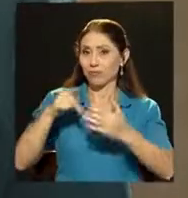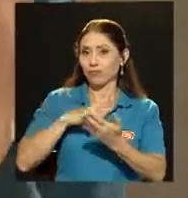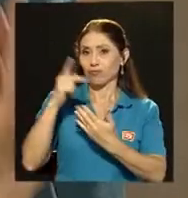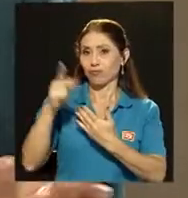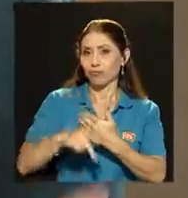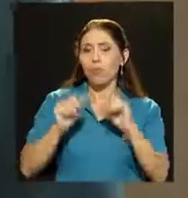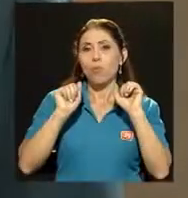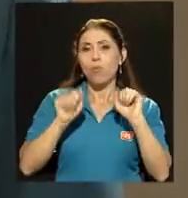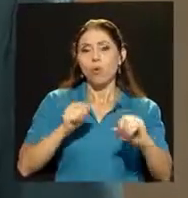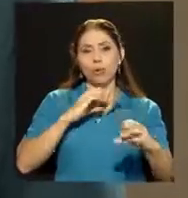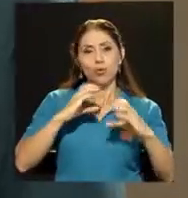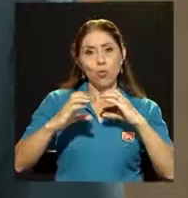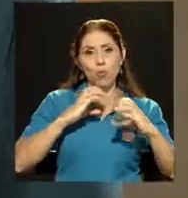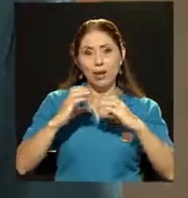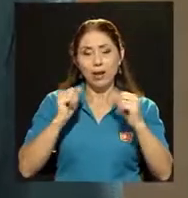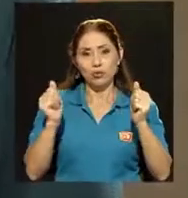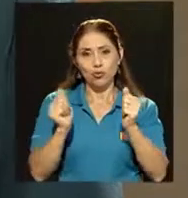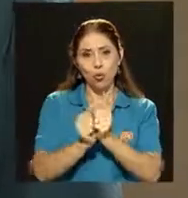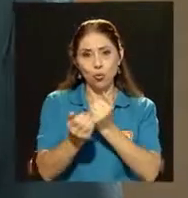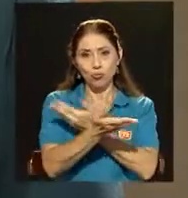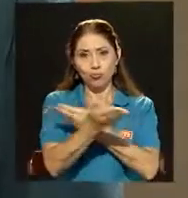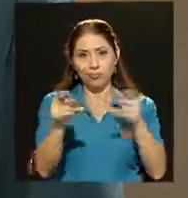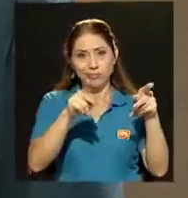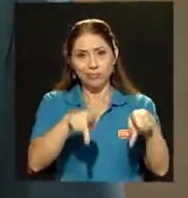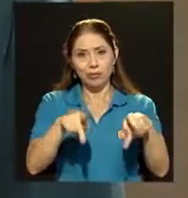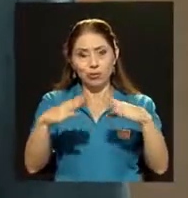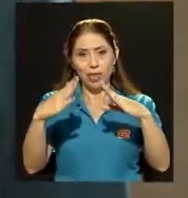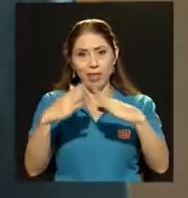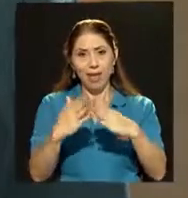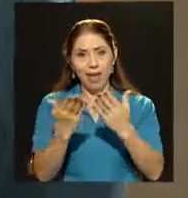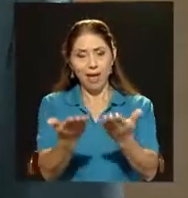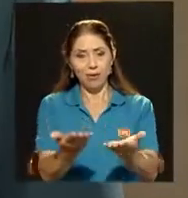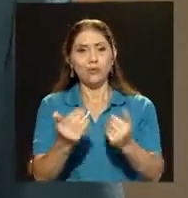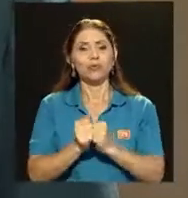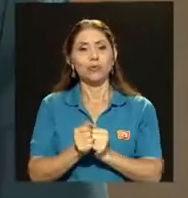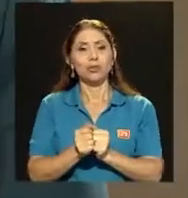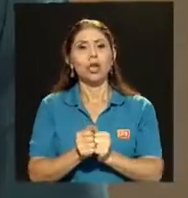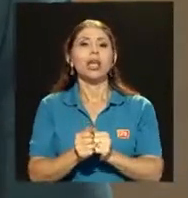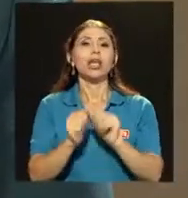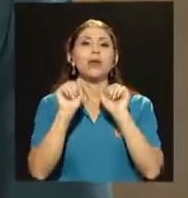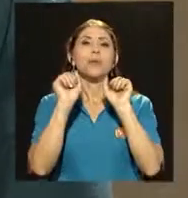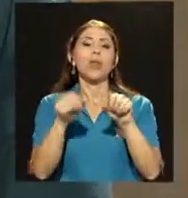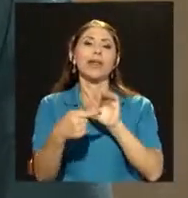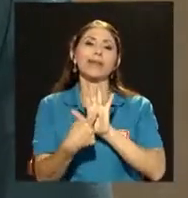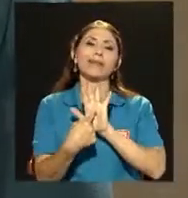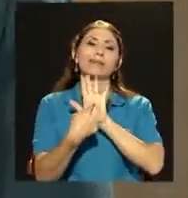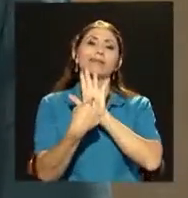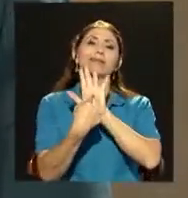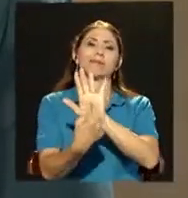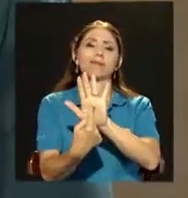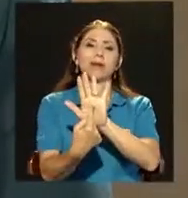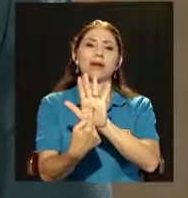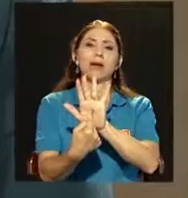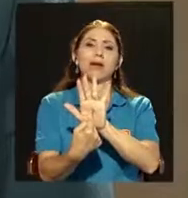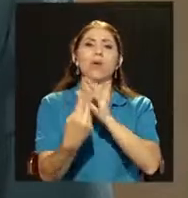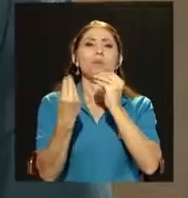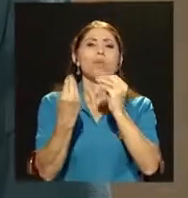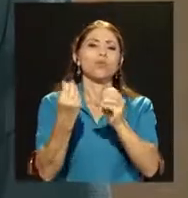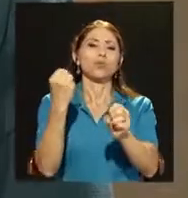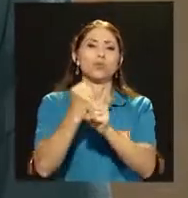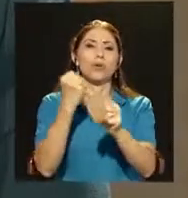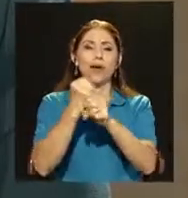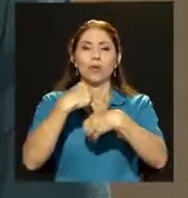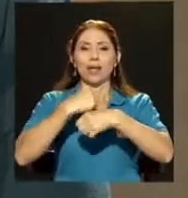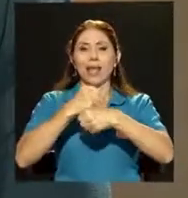poder comunicarnos con los ciudadanos por esta vía y dar a conocer mucho del trabajo que hace la